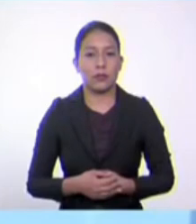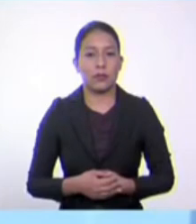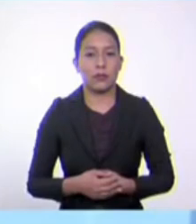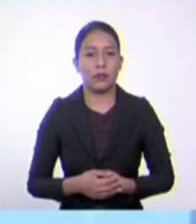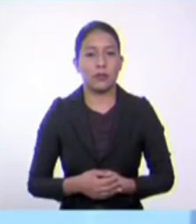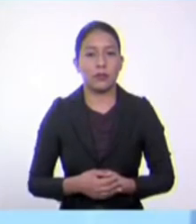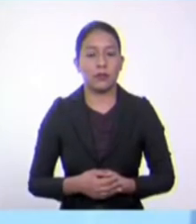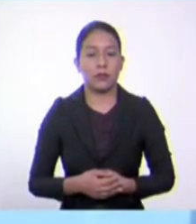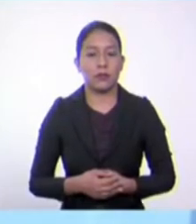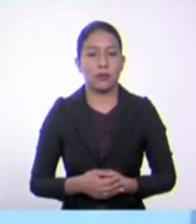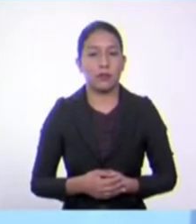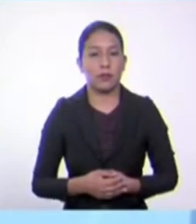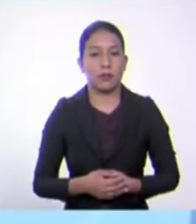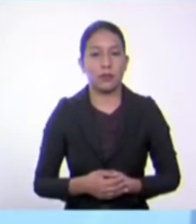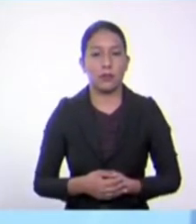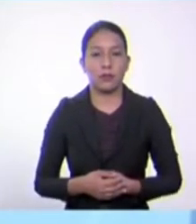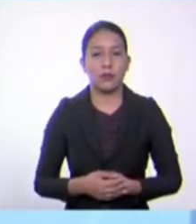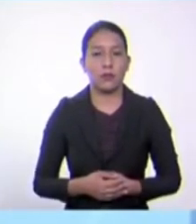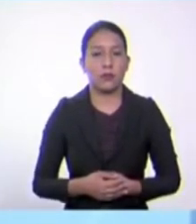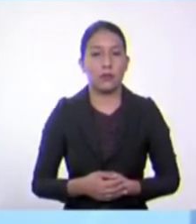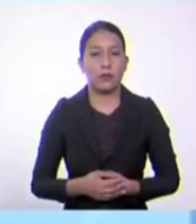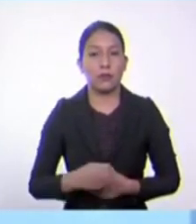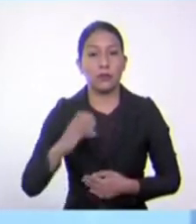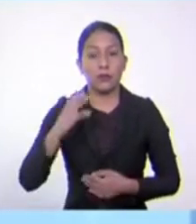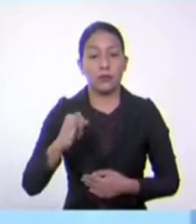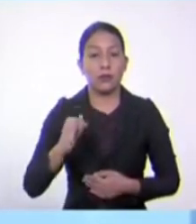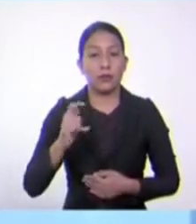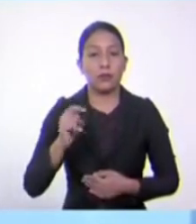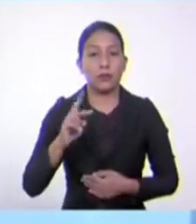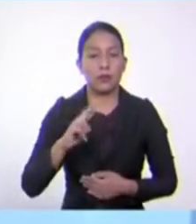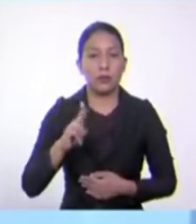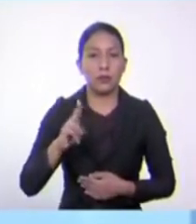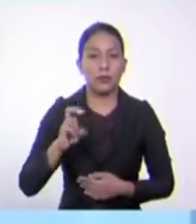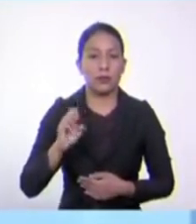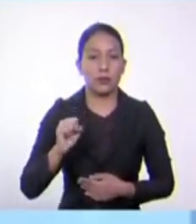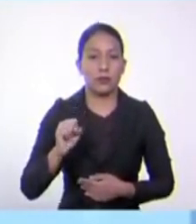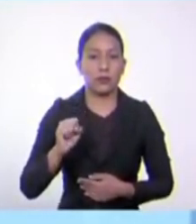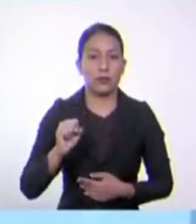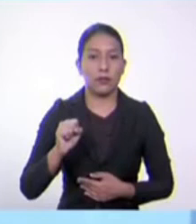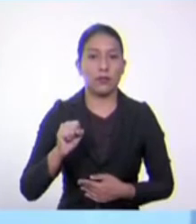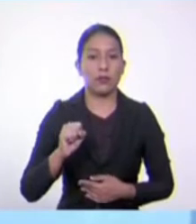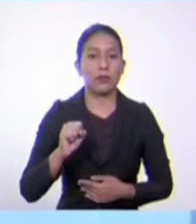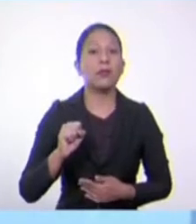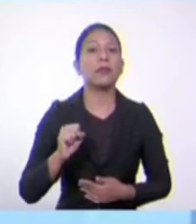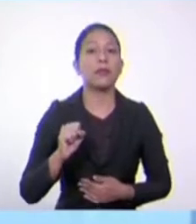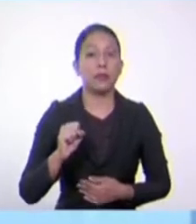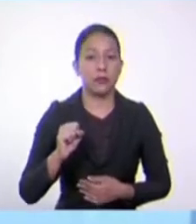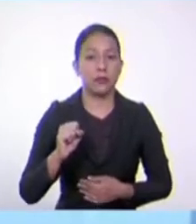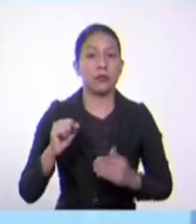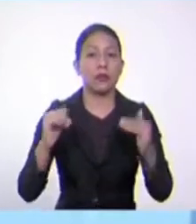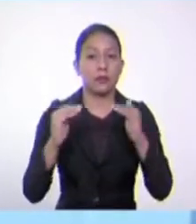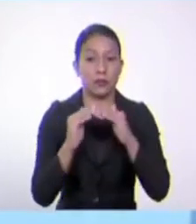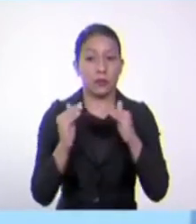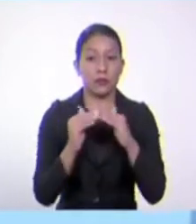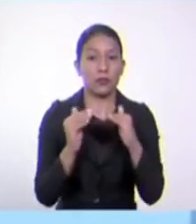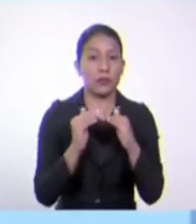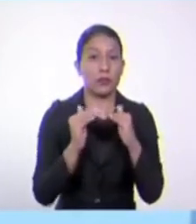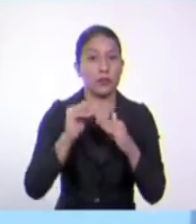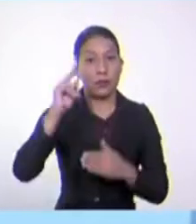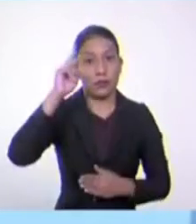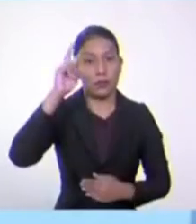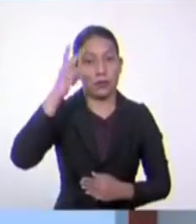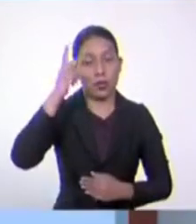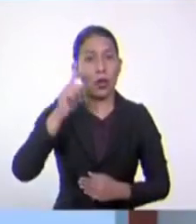Y citrus, noten ustedes que también nos está diciendo que es una